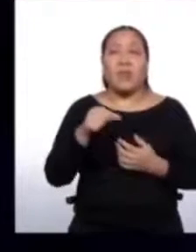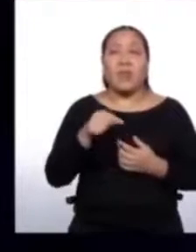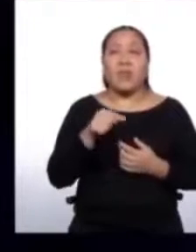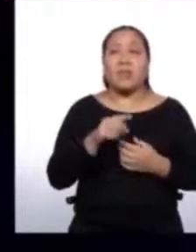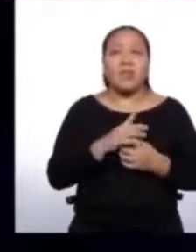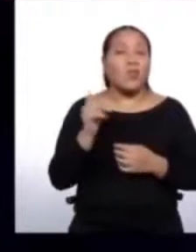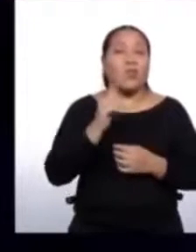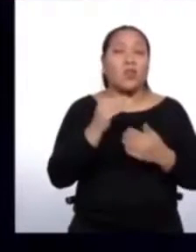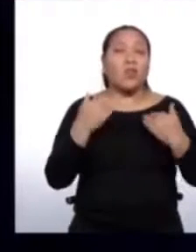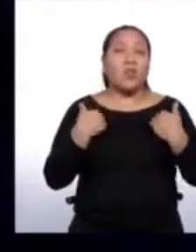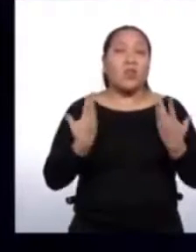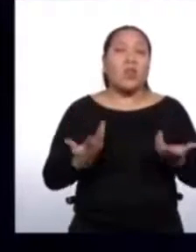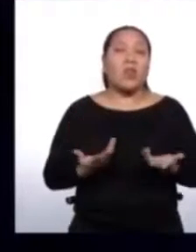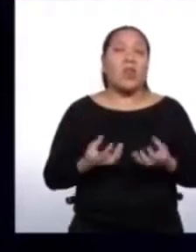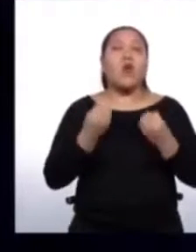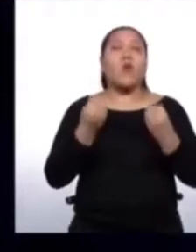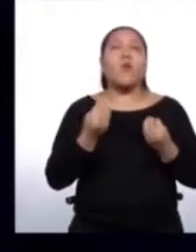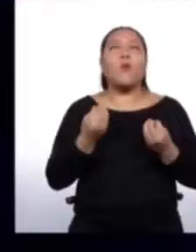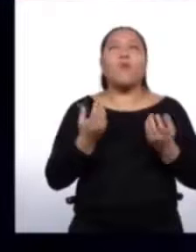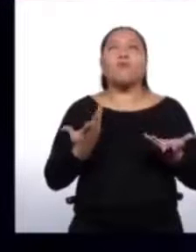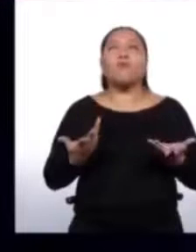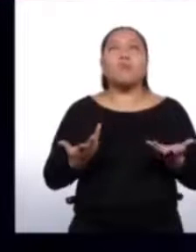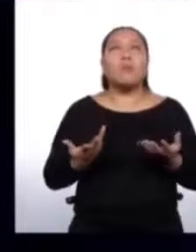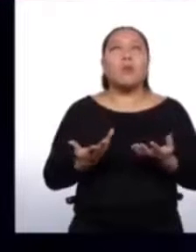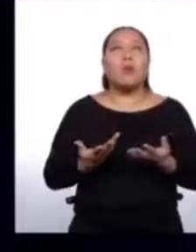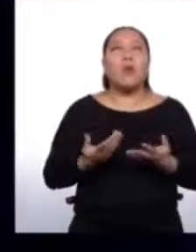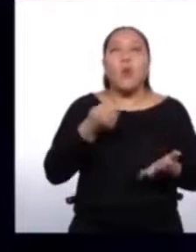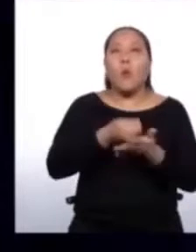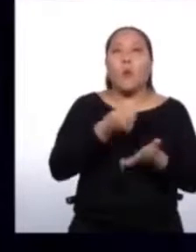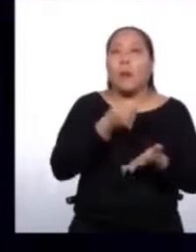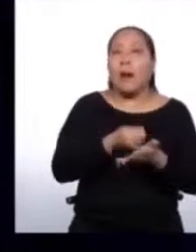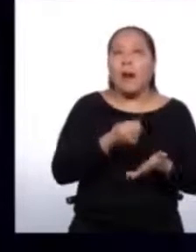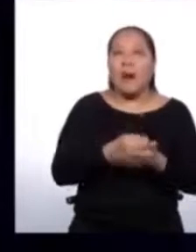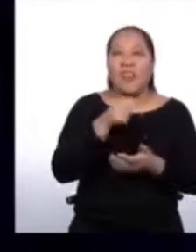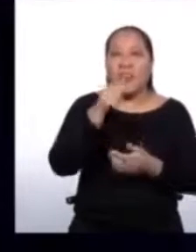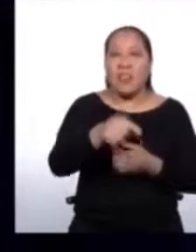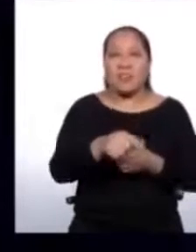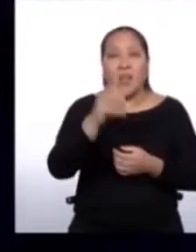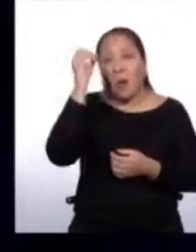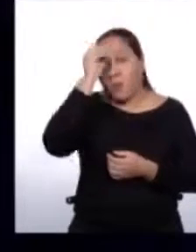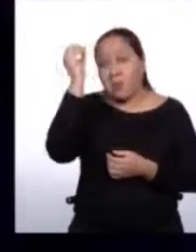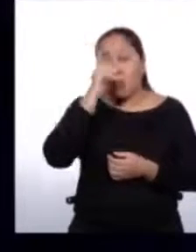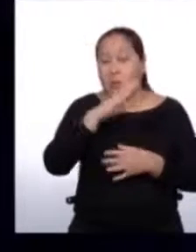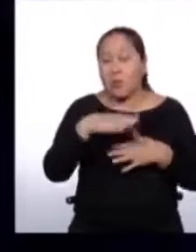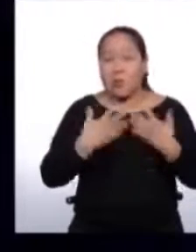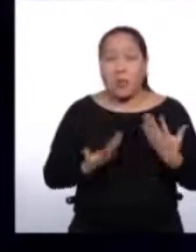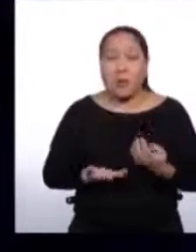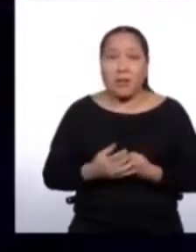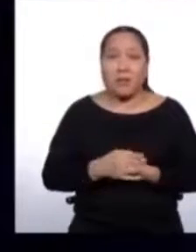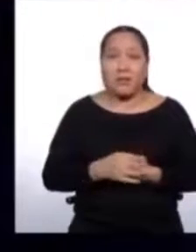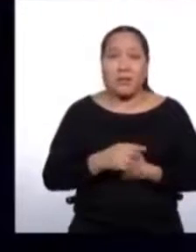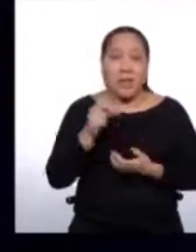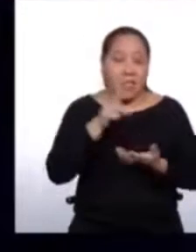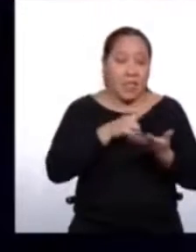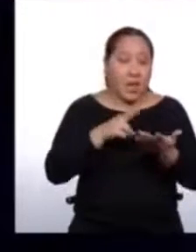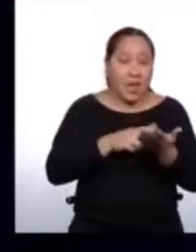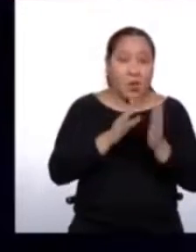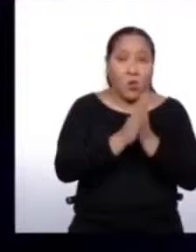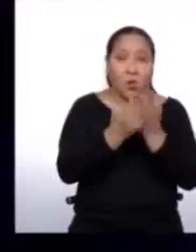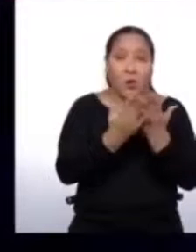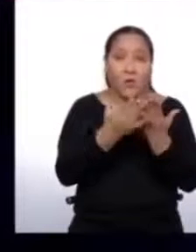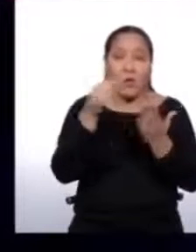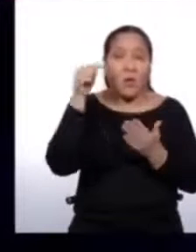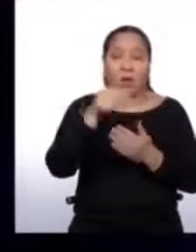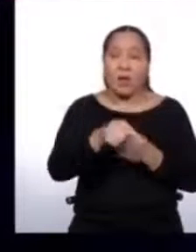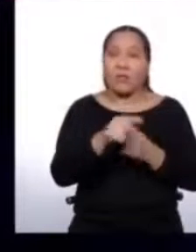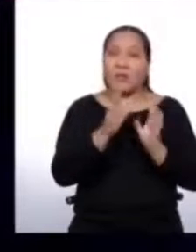eso no tiene una recompensa, no tiene un precio, y no hay nada que se le pueda igualar. Leer un libro es vivir de una